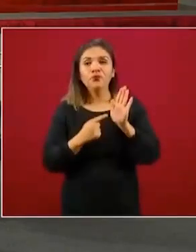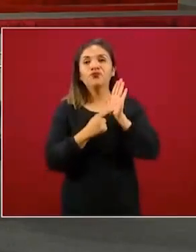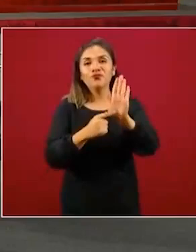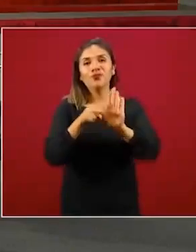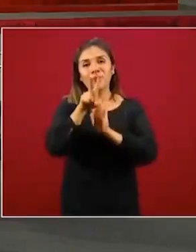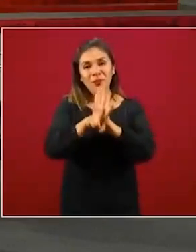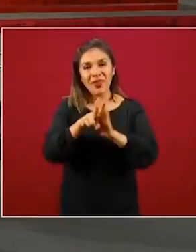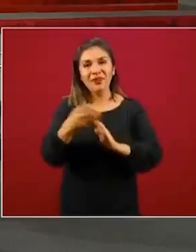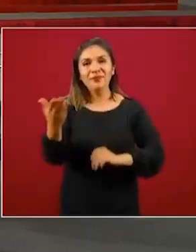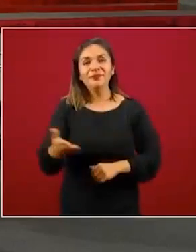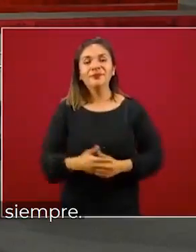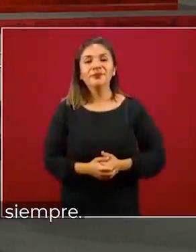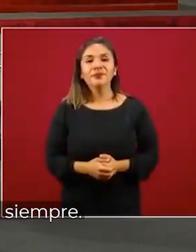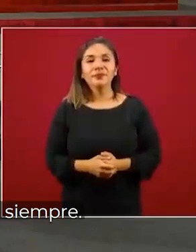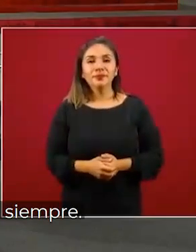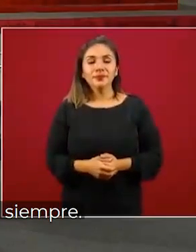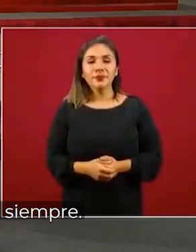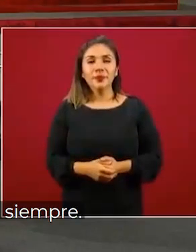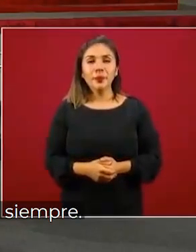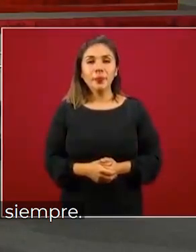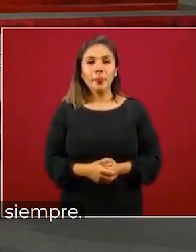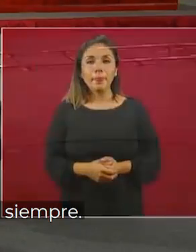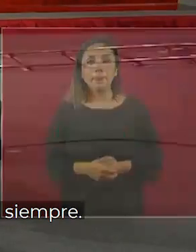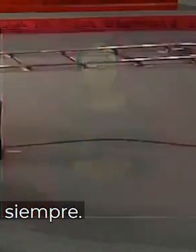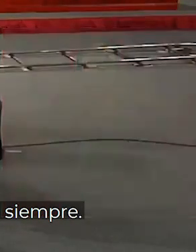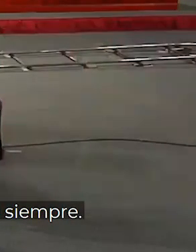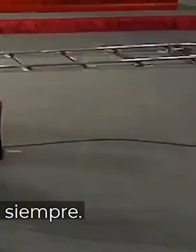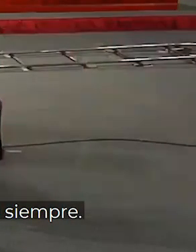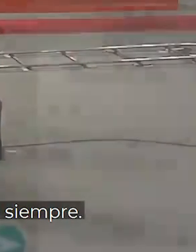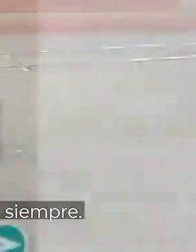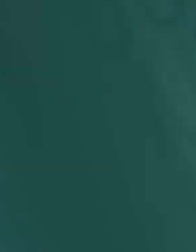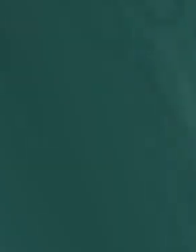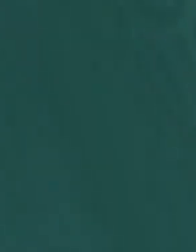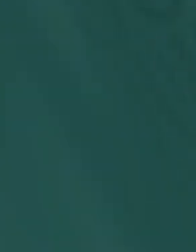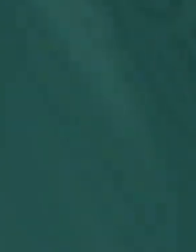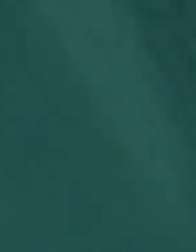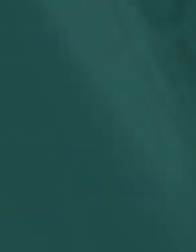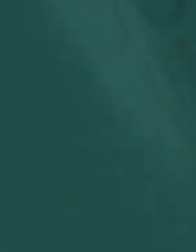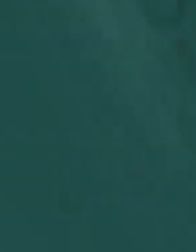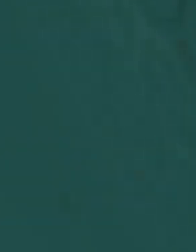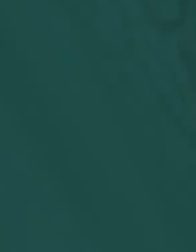incorporación para trabajadoras del hogar e invitó a que se sumen a ayudar a quienes nos ayudan siempre.